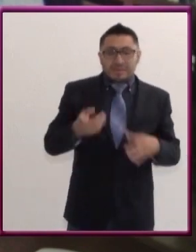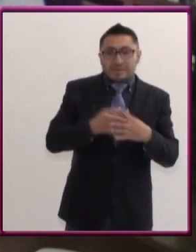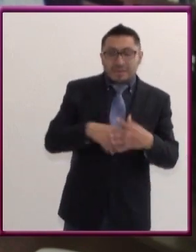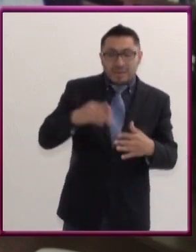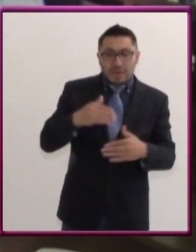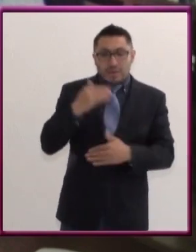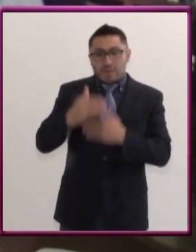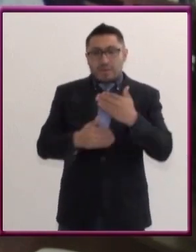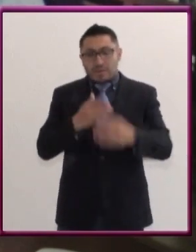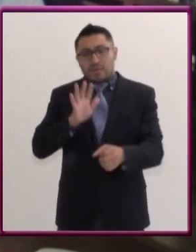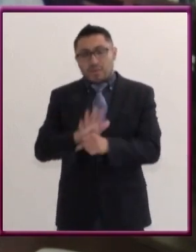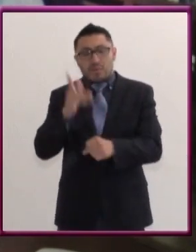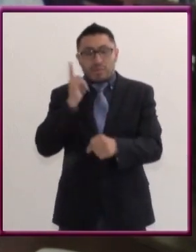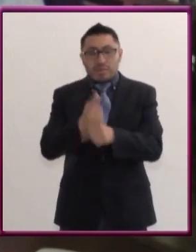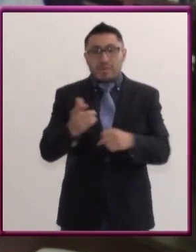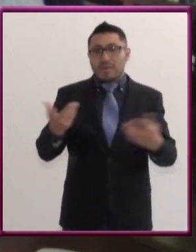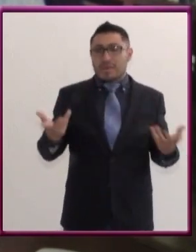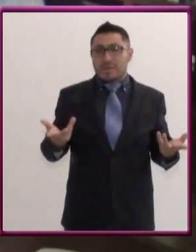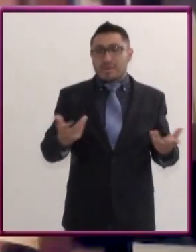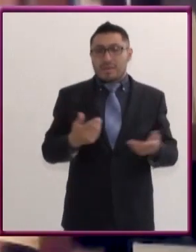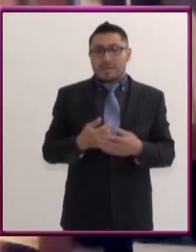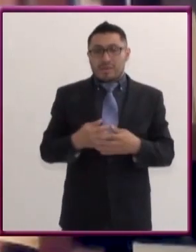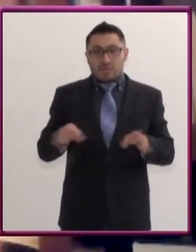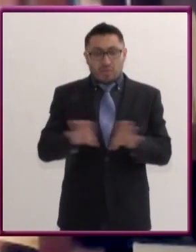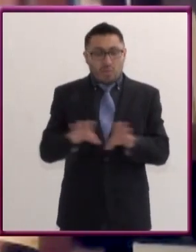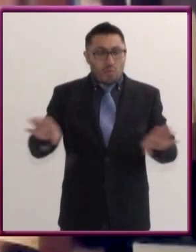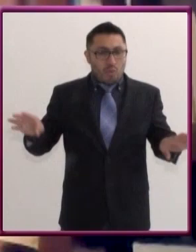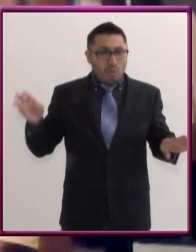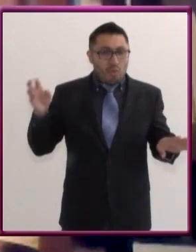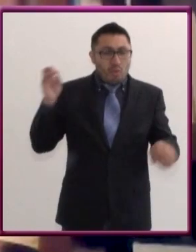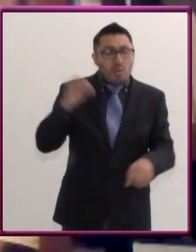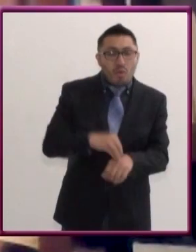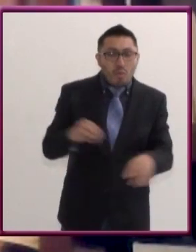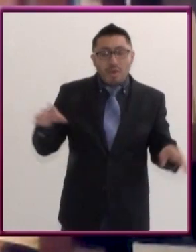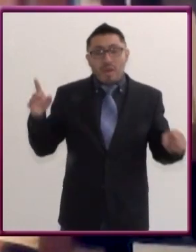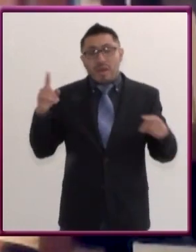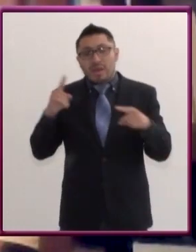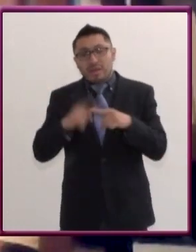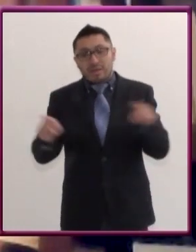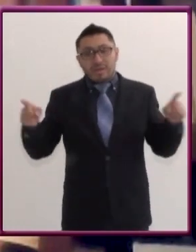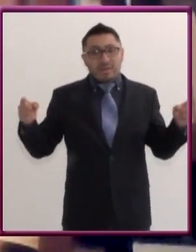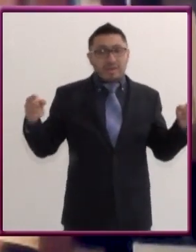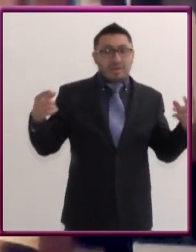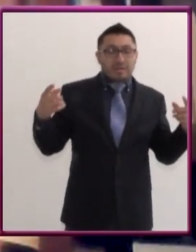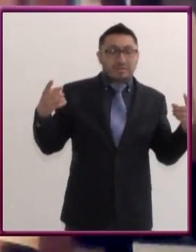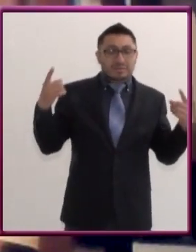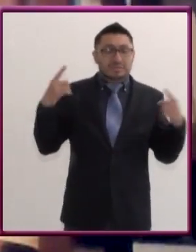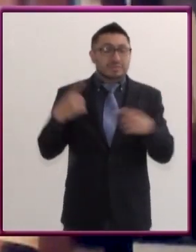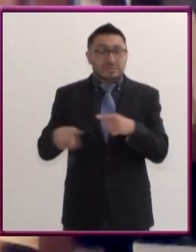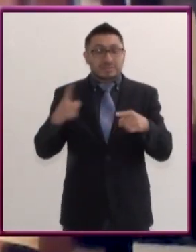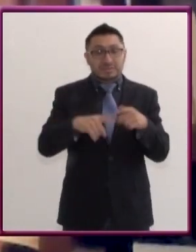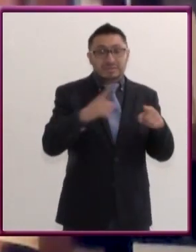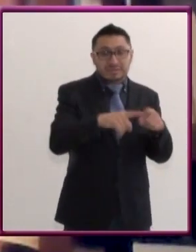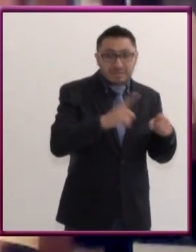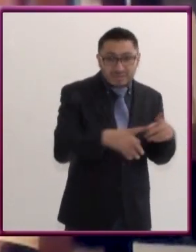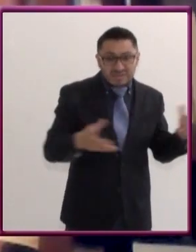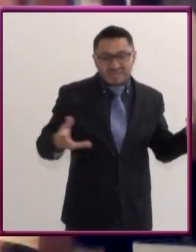la larga lo que se observa son comportamientos que difieren mucho uno del